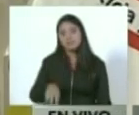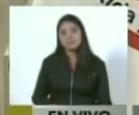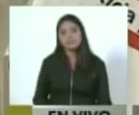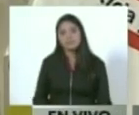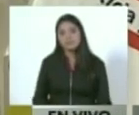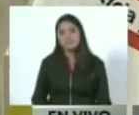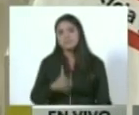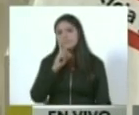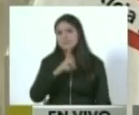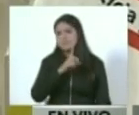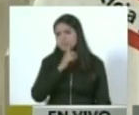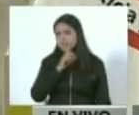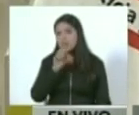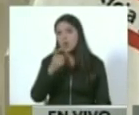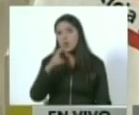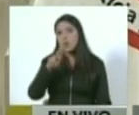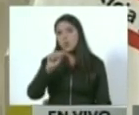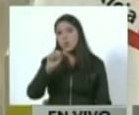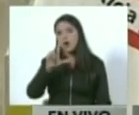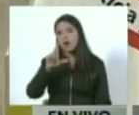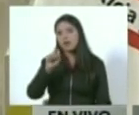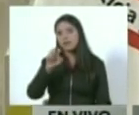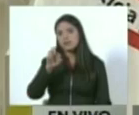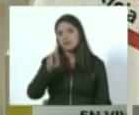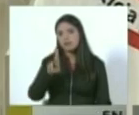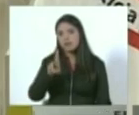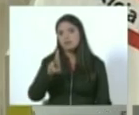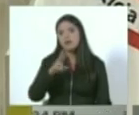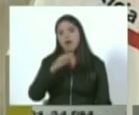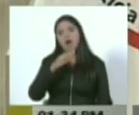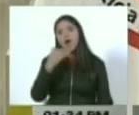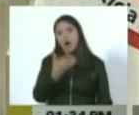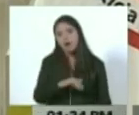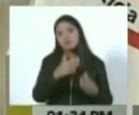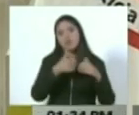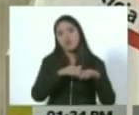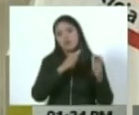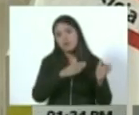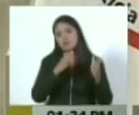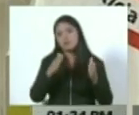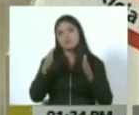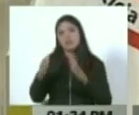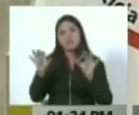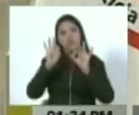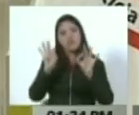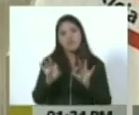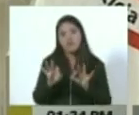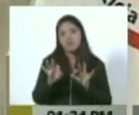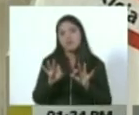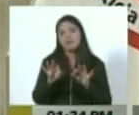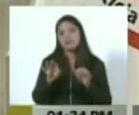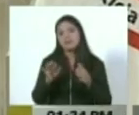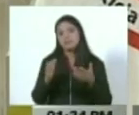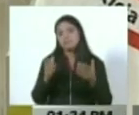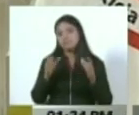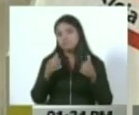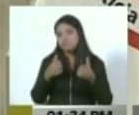de nombre Walter Méndez, ha venido organizando una estructura de choque